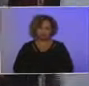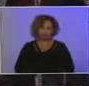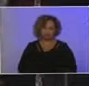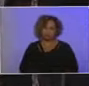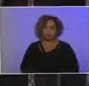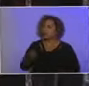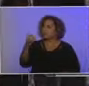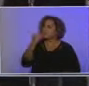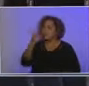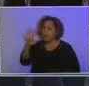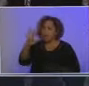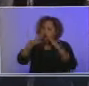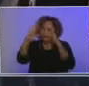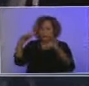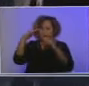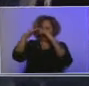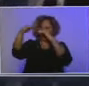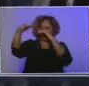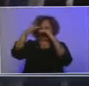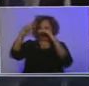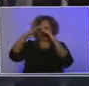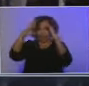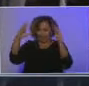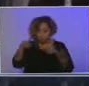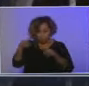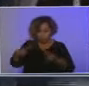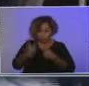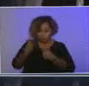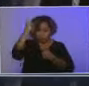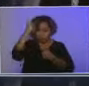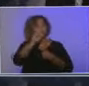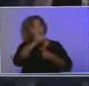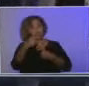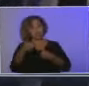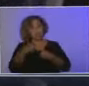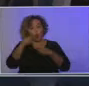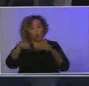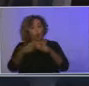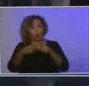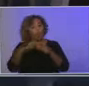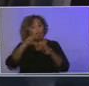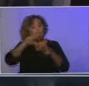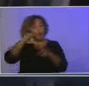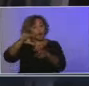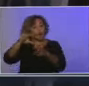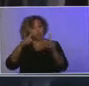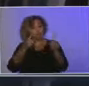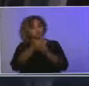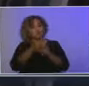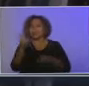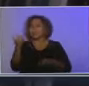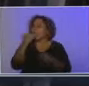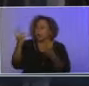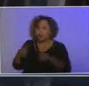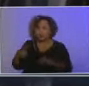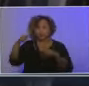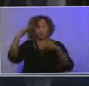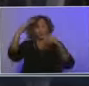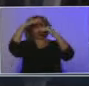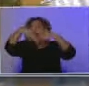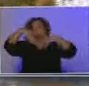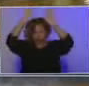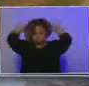¿Qué fue lo que le pasó aquí en el techo de esta casa? Usted vivía arriba, ¿verdad? Sí, cuando pasó el huracán. ¿Y qué pasó? Se llevó